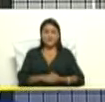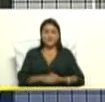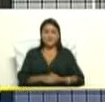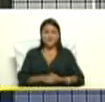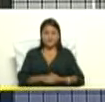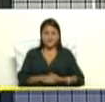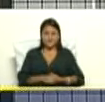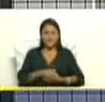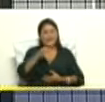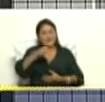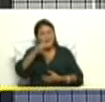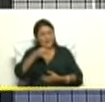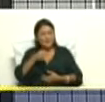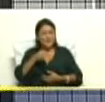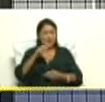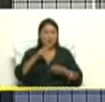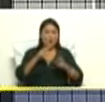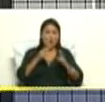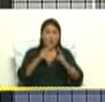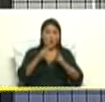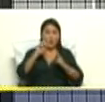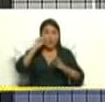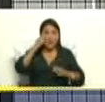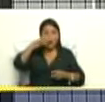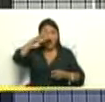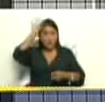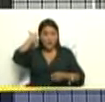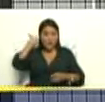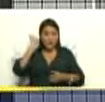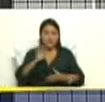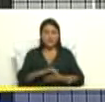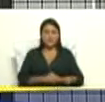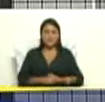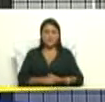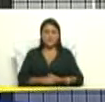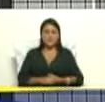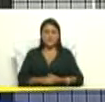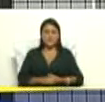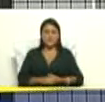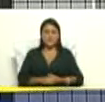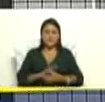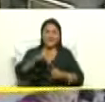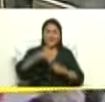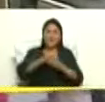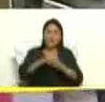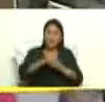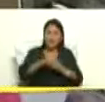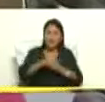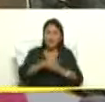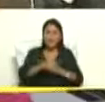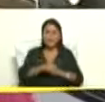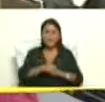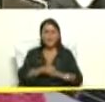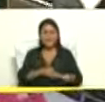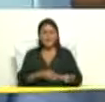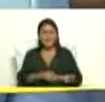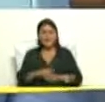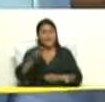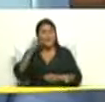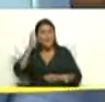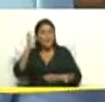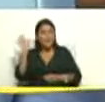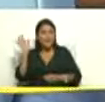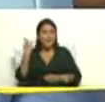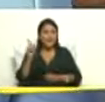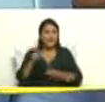recordaremos a Robert Serra nuestro joven marti Aquí está Héctor Rodríguez mayerlin